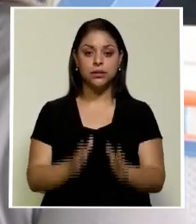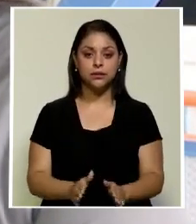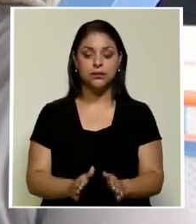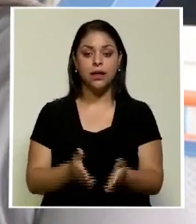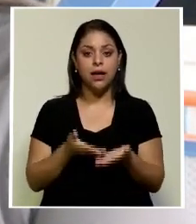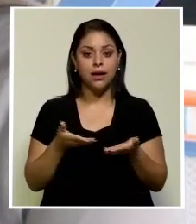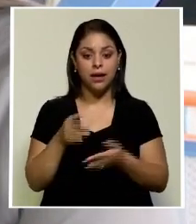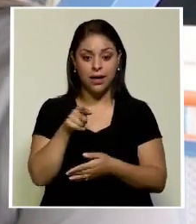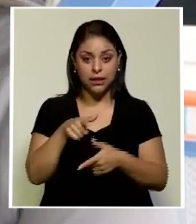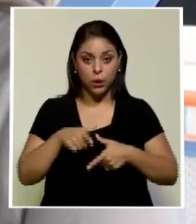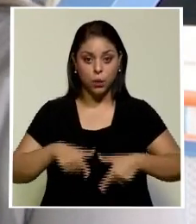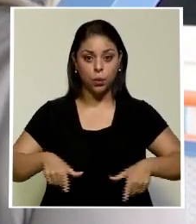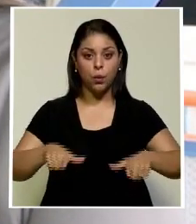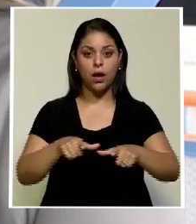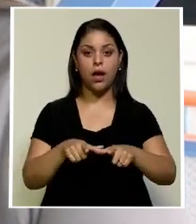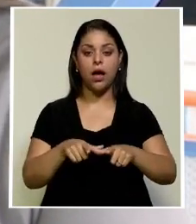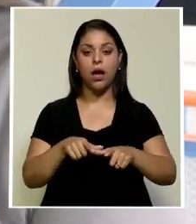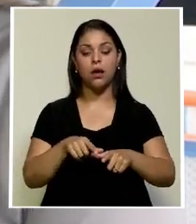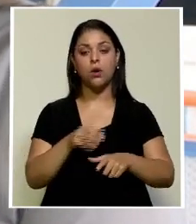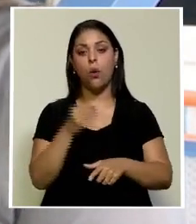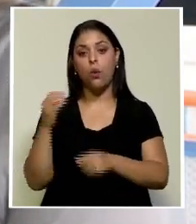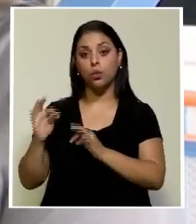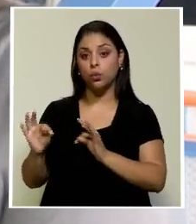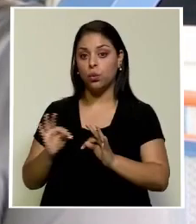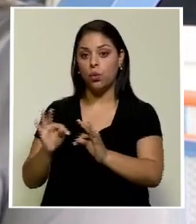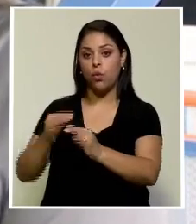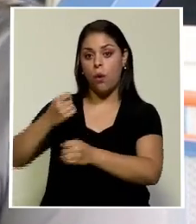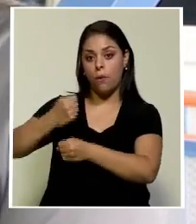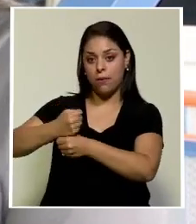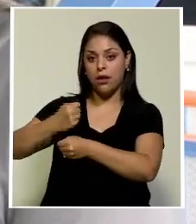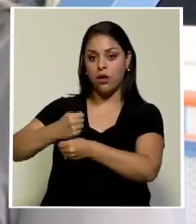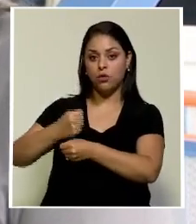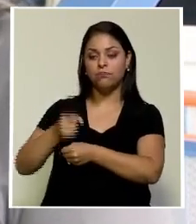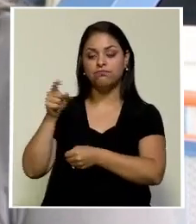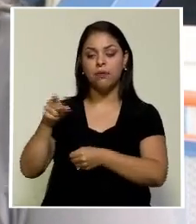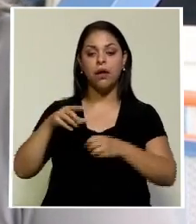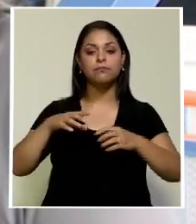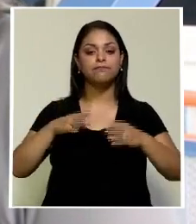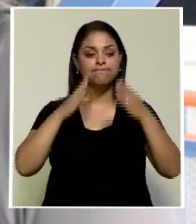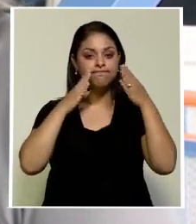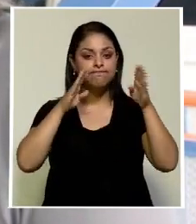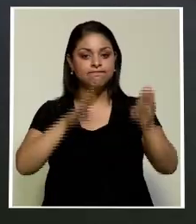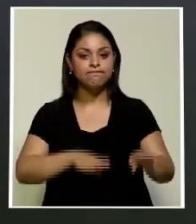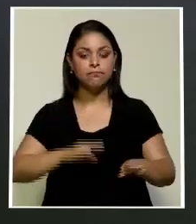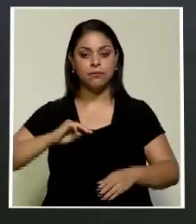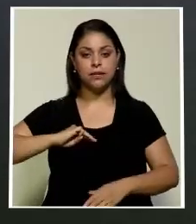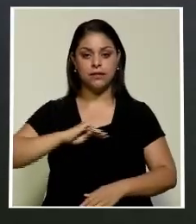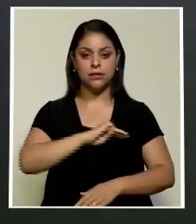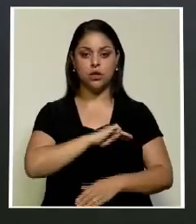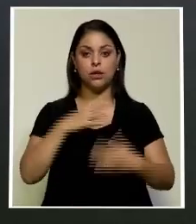ese local o ese turoperador está acatando los lineamientos del Ministerio de Salud.